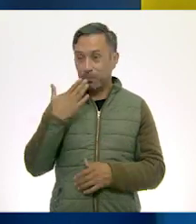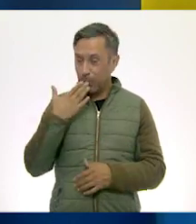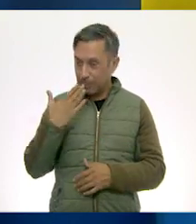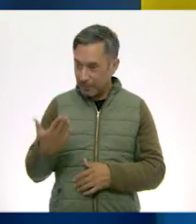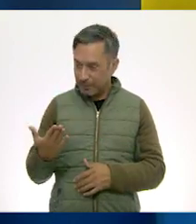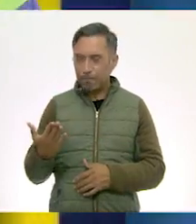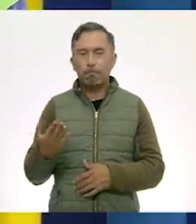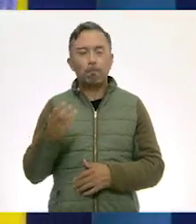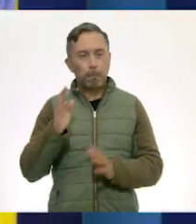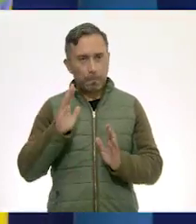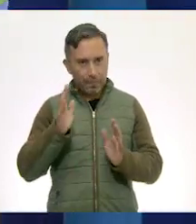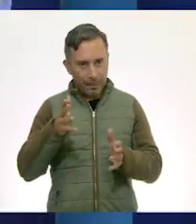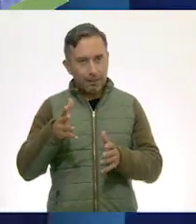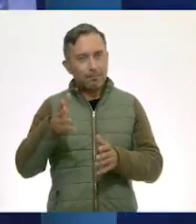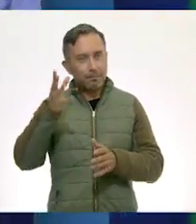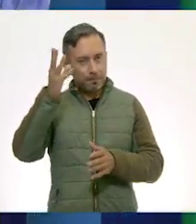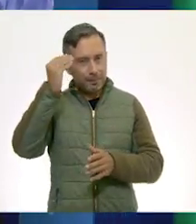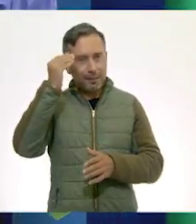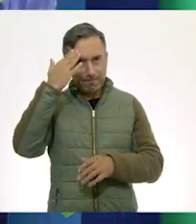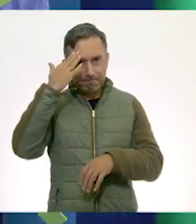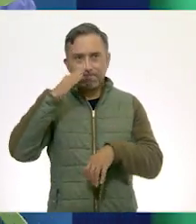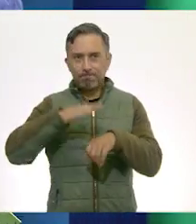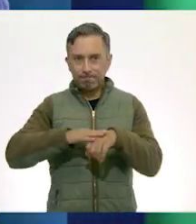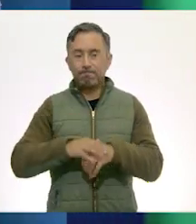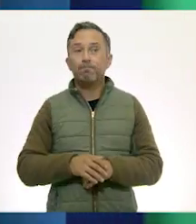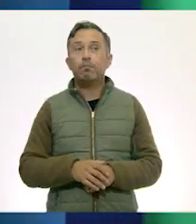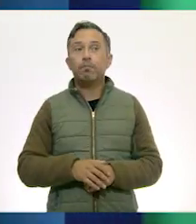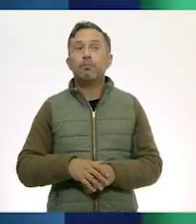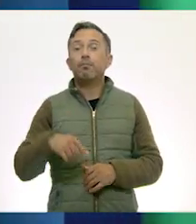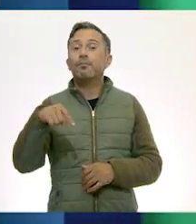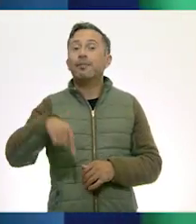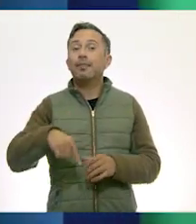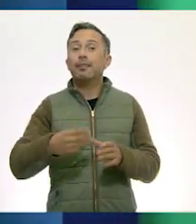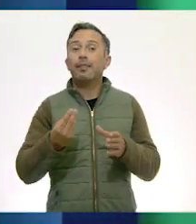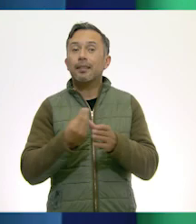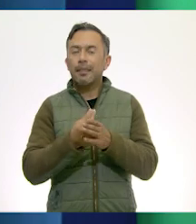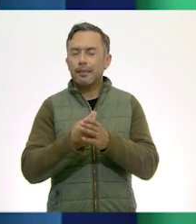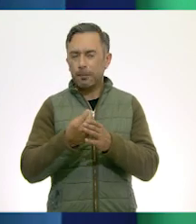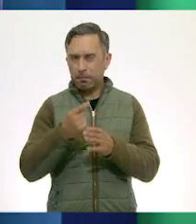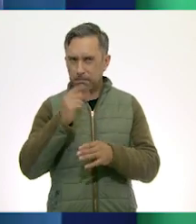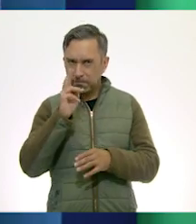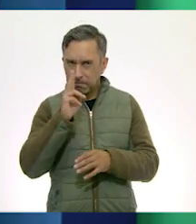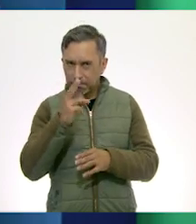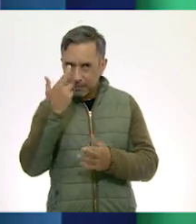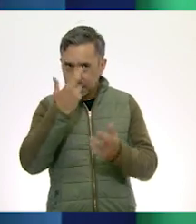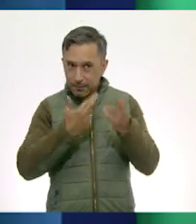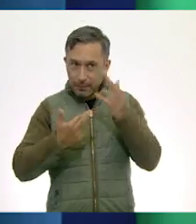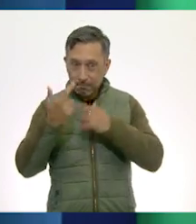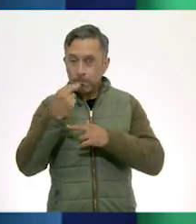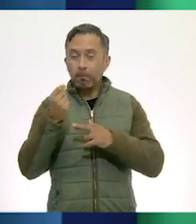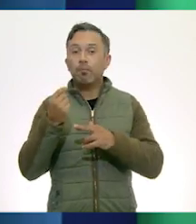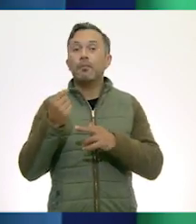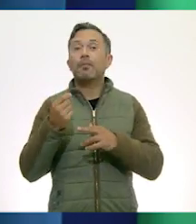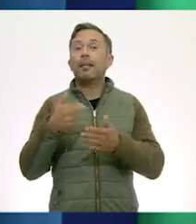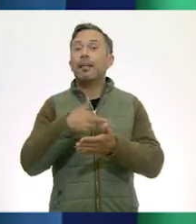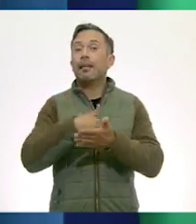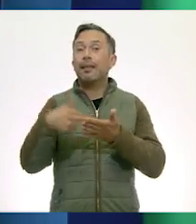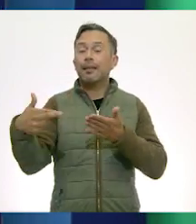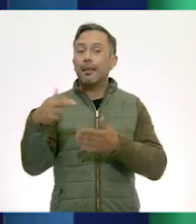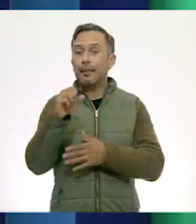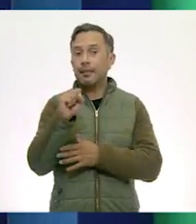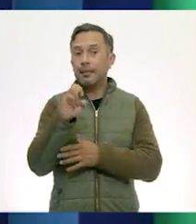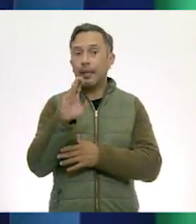ya estamos aprendiendo. En esta clase vamos a revisar que en las rectas secantes